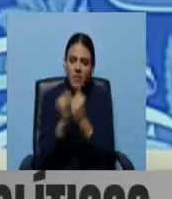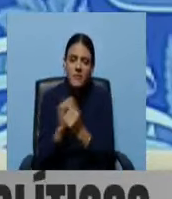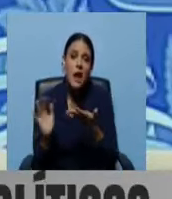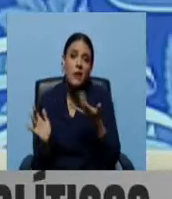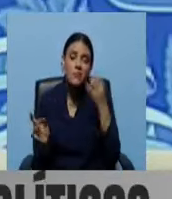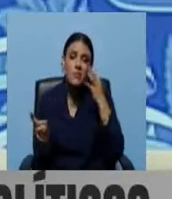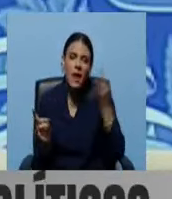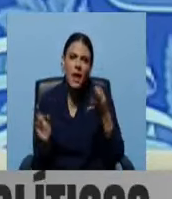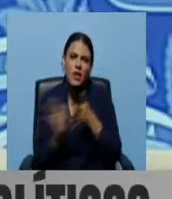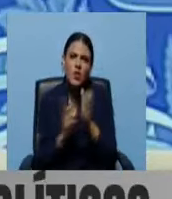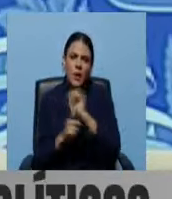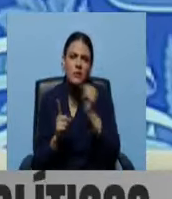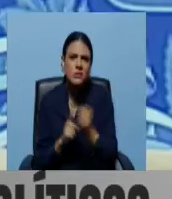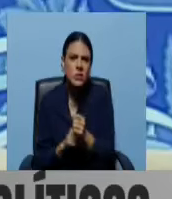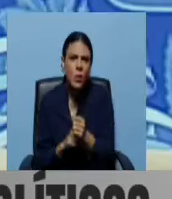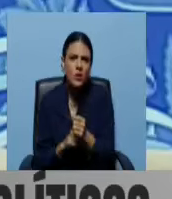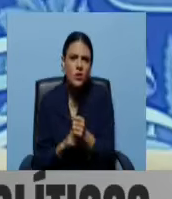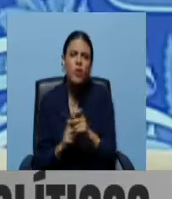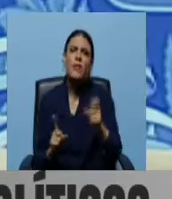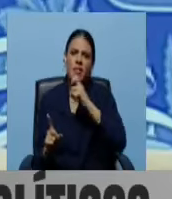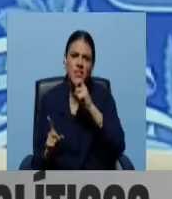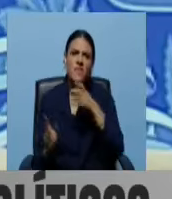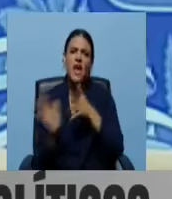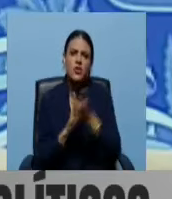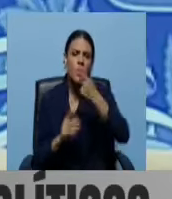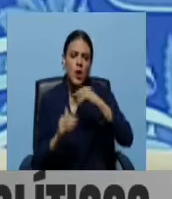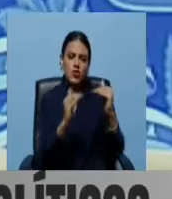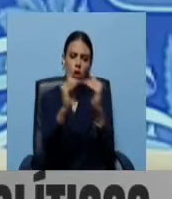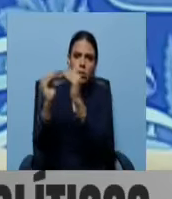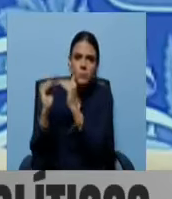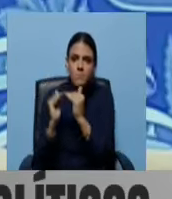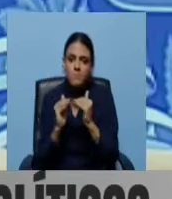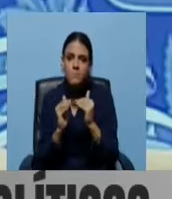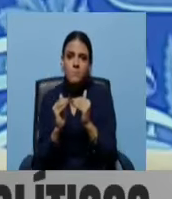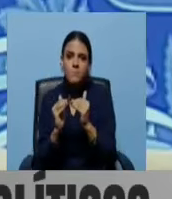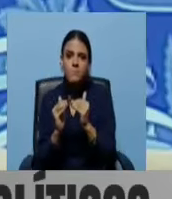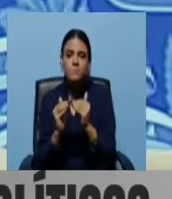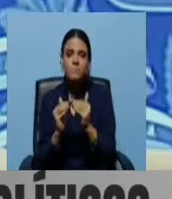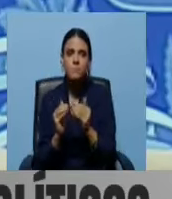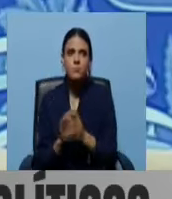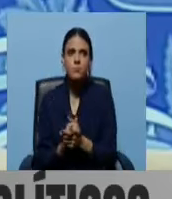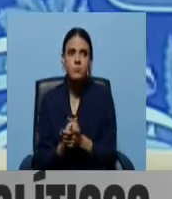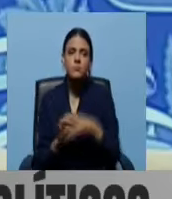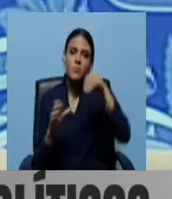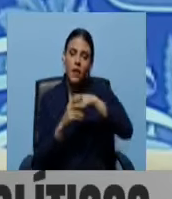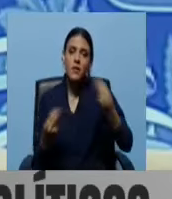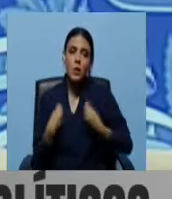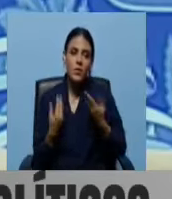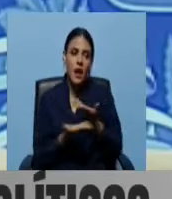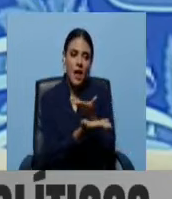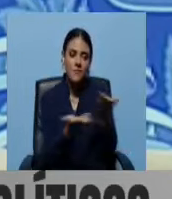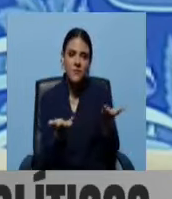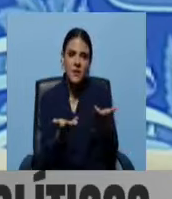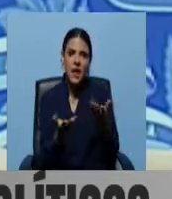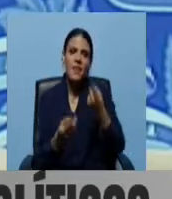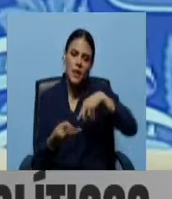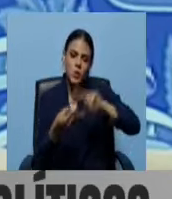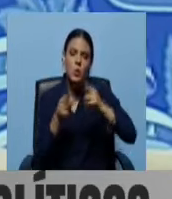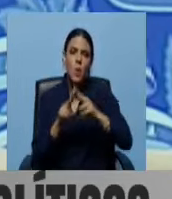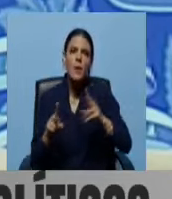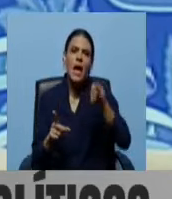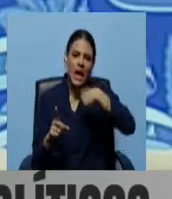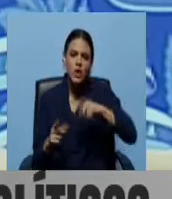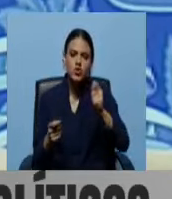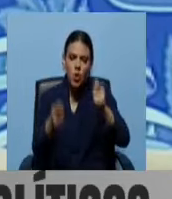situaciones de dificultad para la sostenibilidad de la vida pacífica que nos